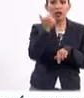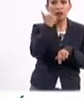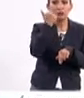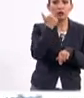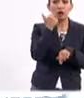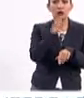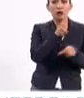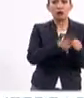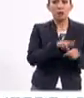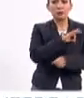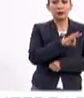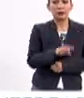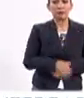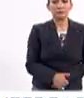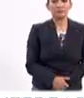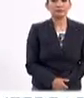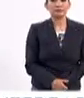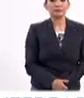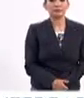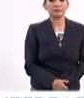estudiante de manera normal podría tener.